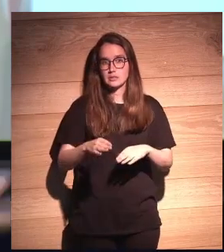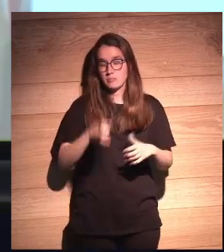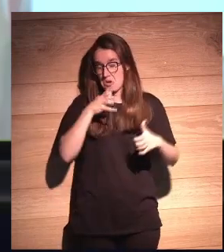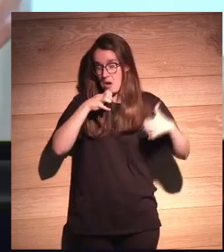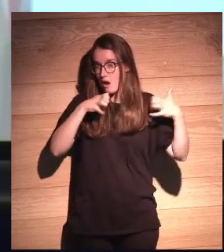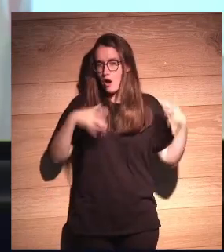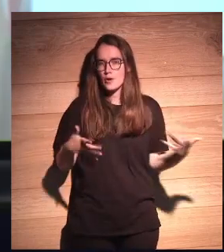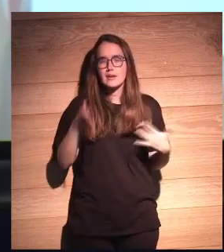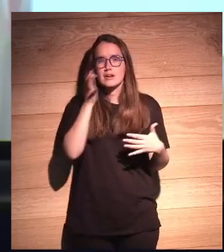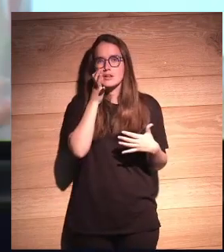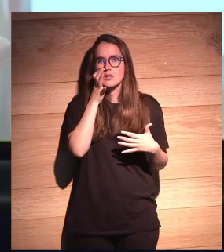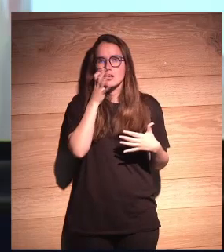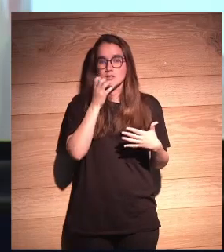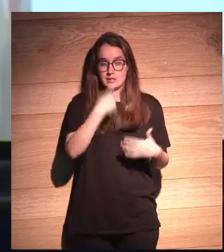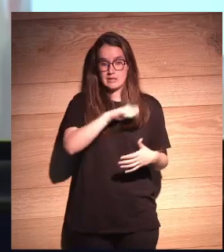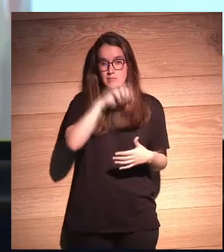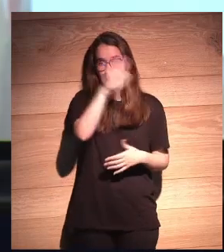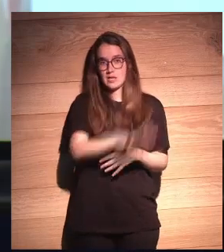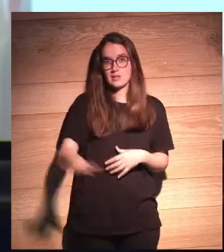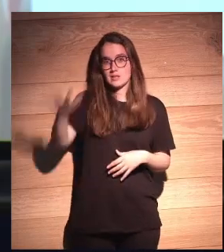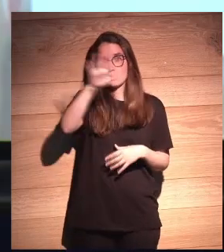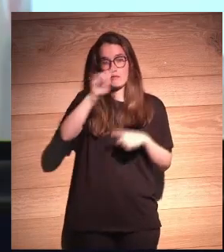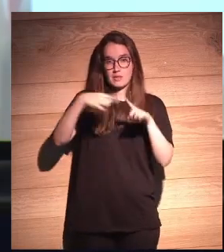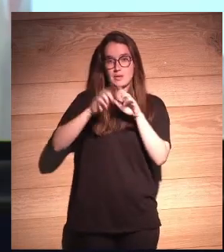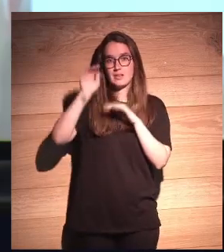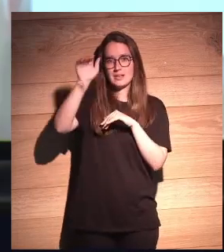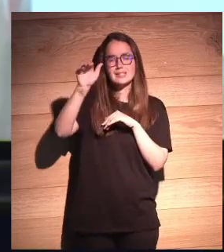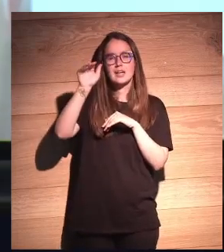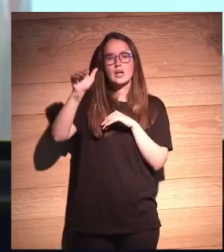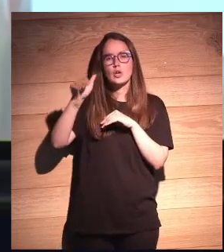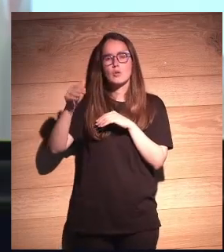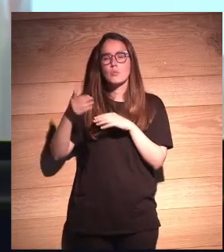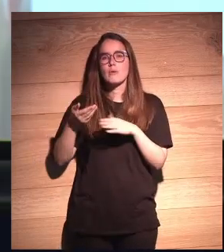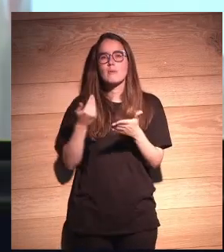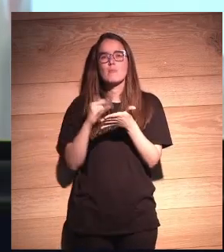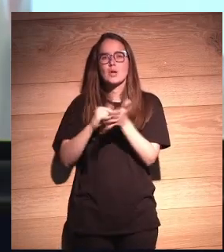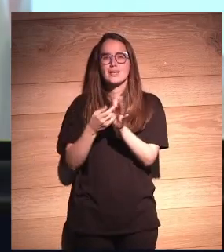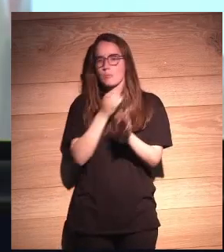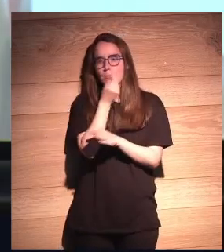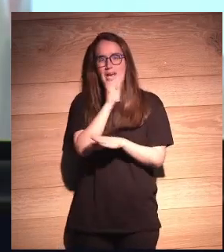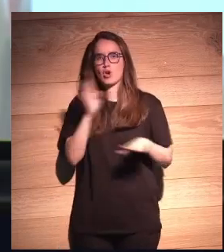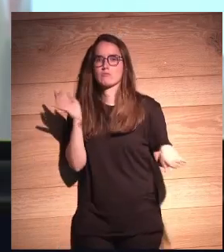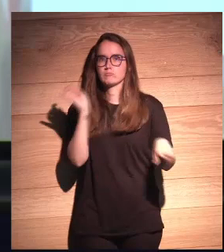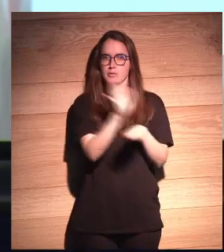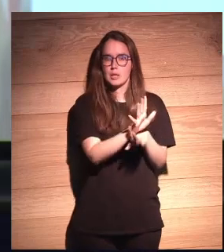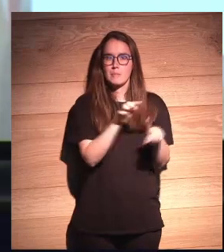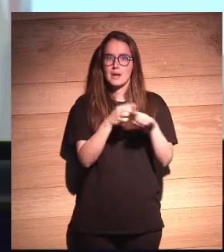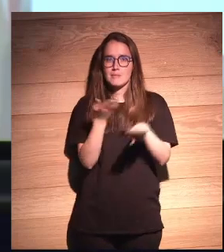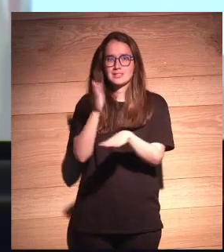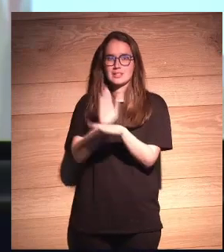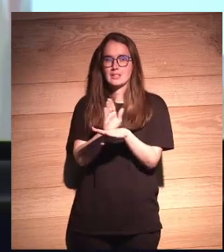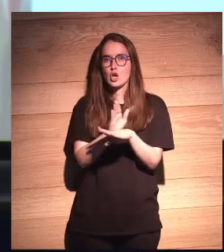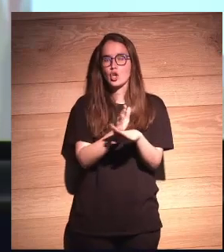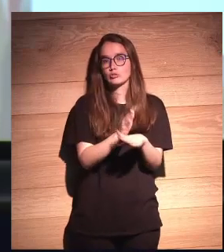catalanas, pero en realidad ahora mismo de todo el estado e incluso del extranjero, envíen como sus mejores proyectos para presentarlos en